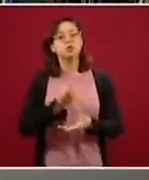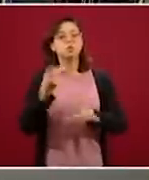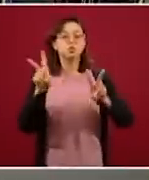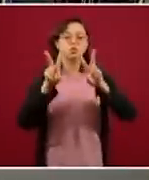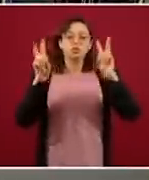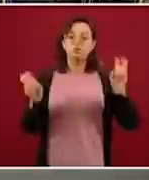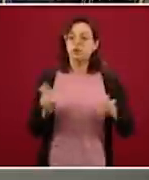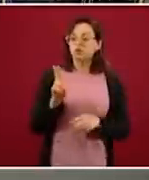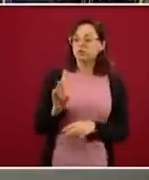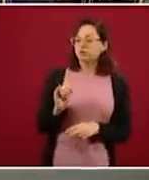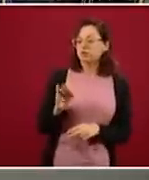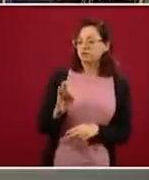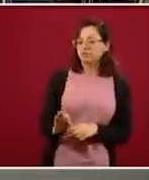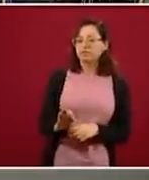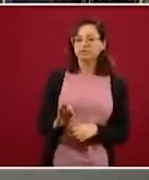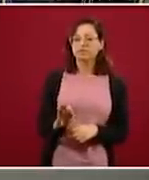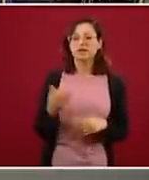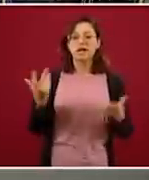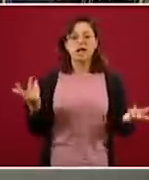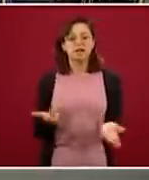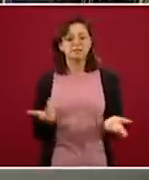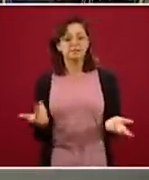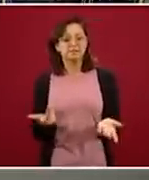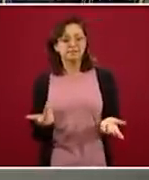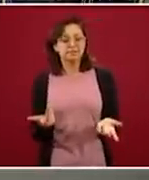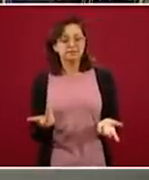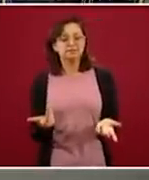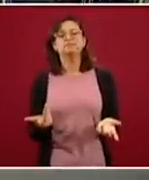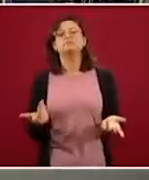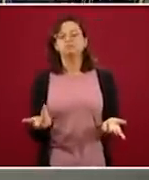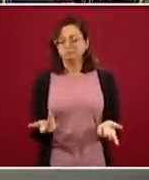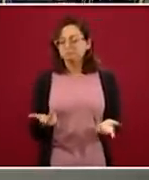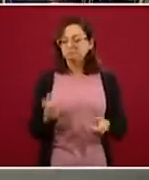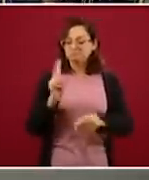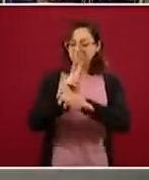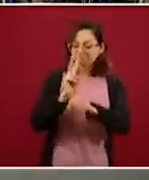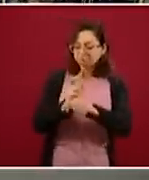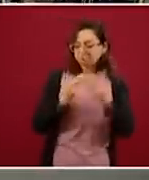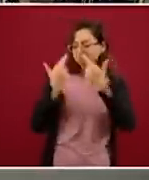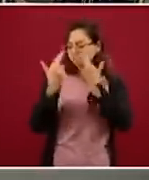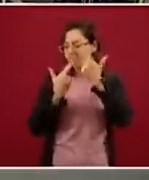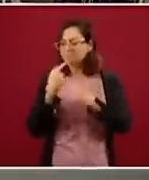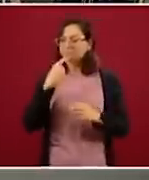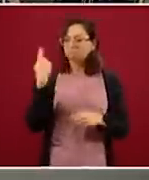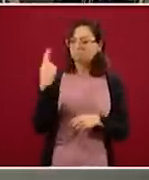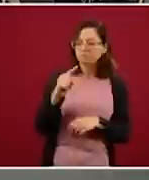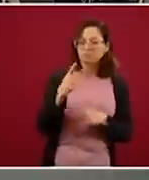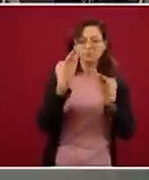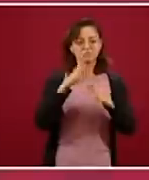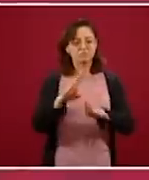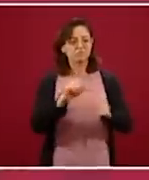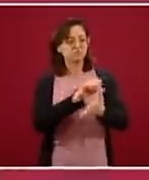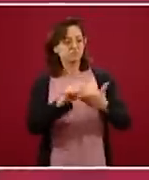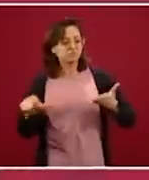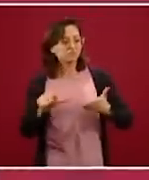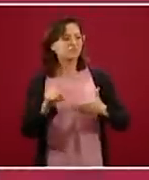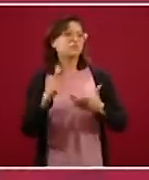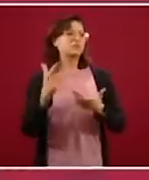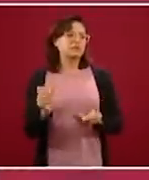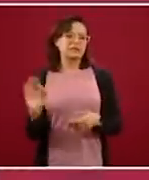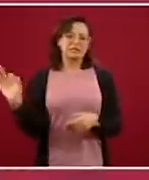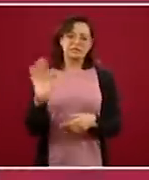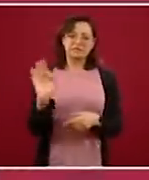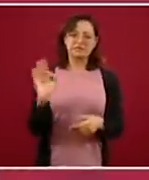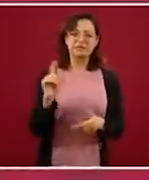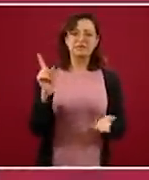financiera lo que hace es verificar, recibir, analizar y diseminar, denunciar, bloquear cuentas en aquellos casos en donde se